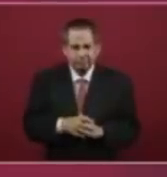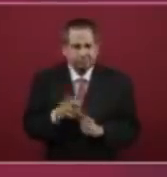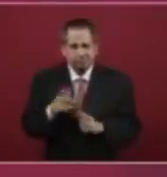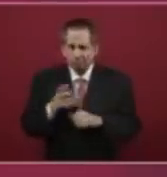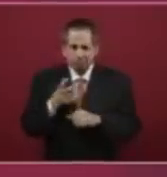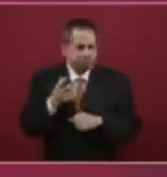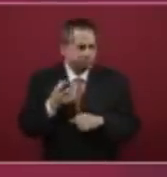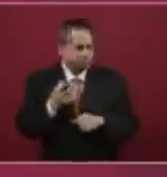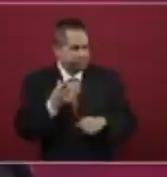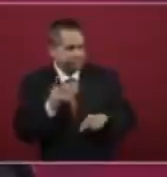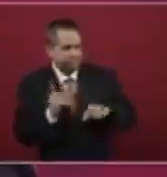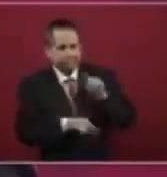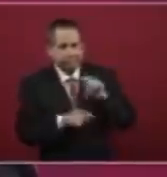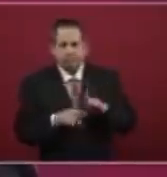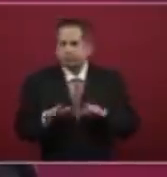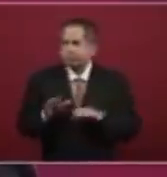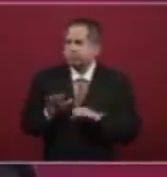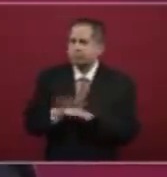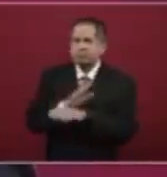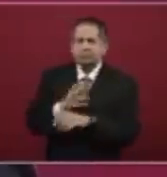reparó el daño,